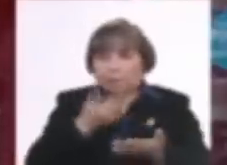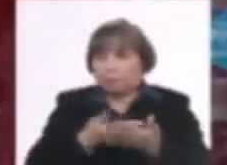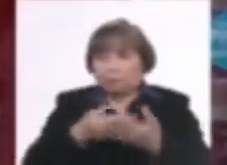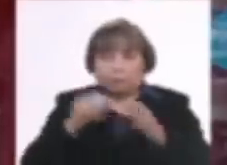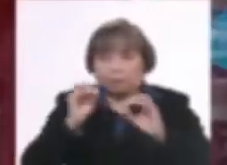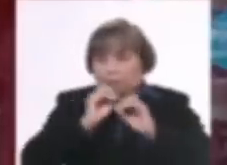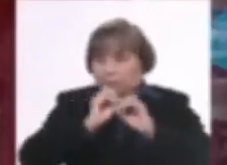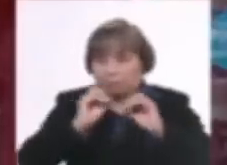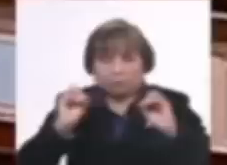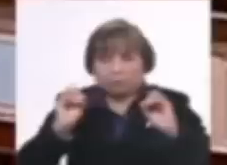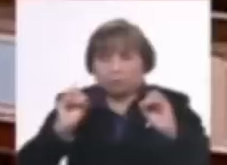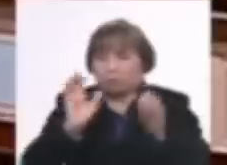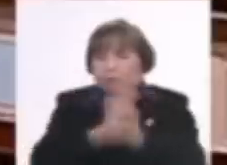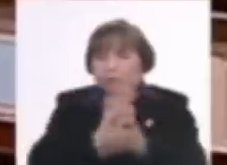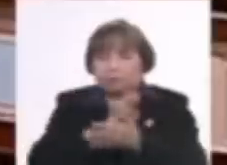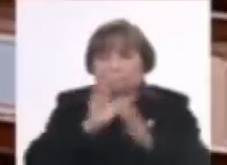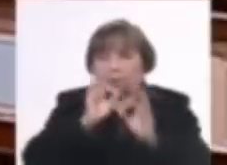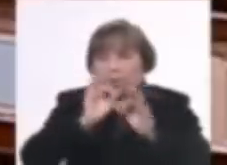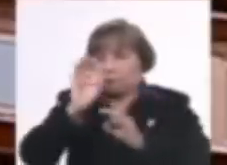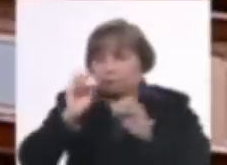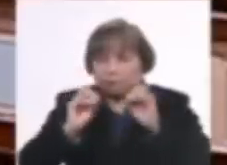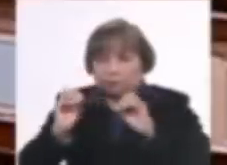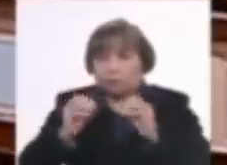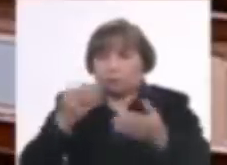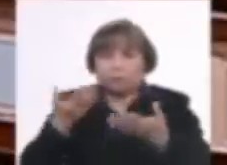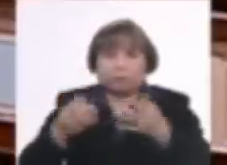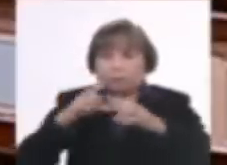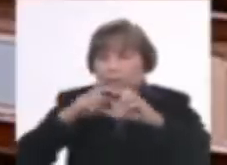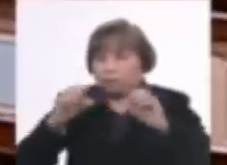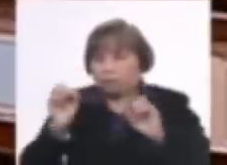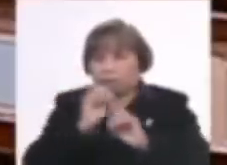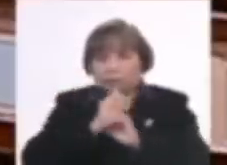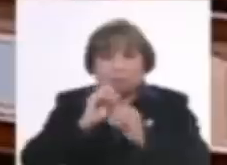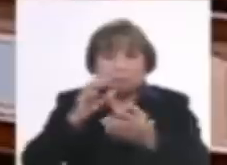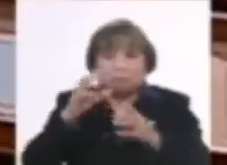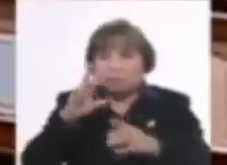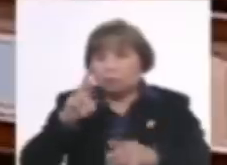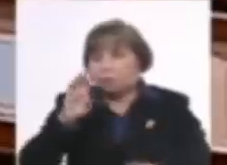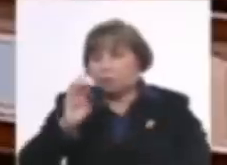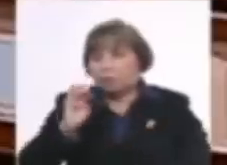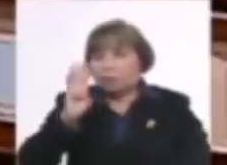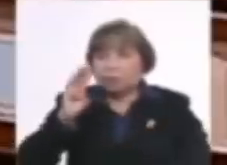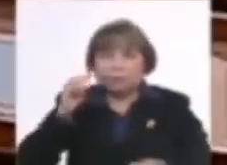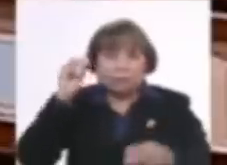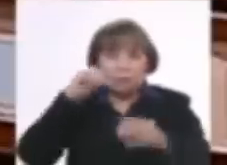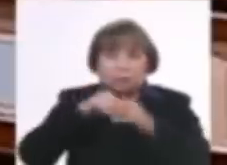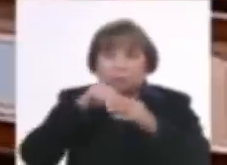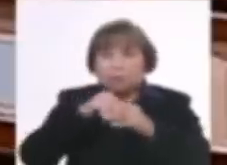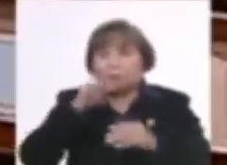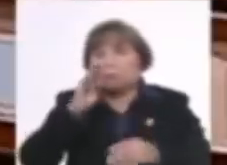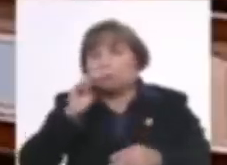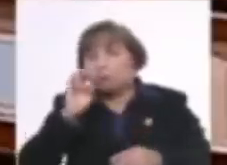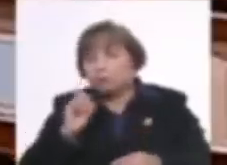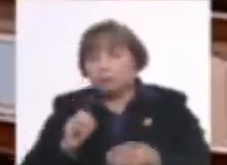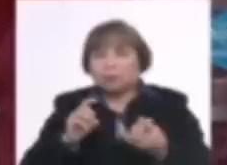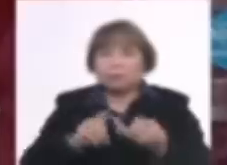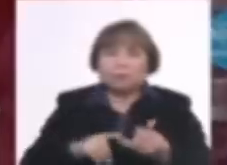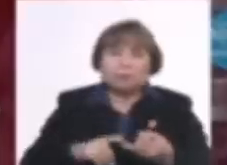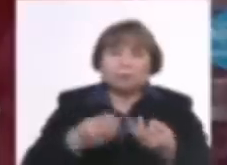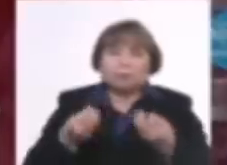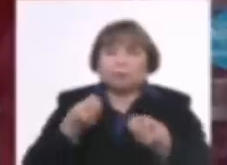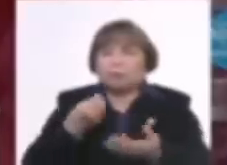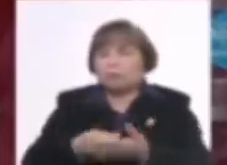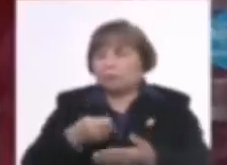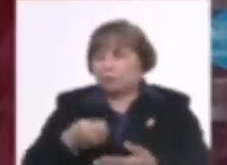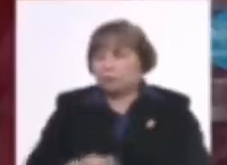esos 1.500 soles en ningún lado? ¿Algún recibo? ¿Algún depósito por un banco? ¿Cómo